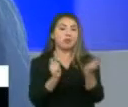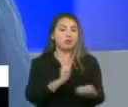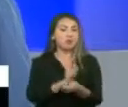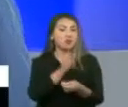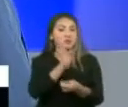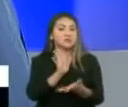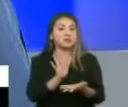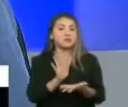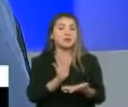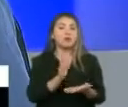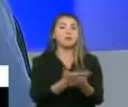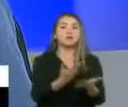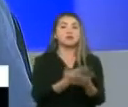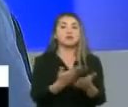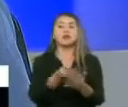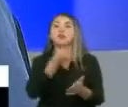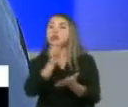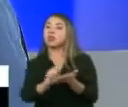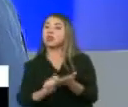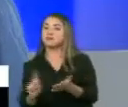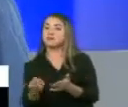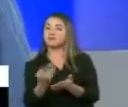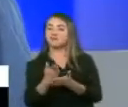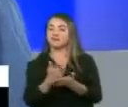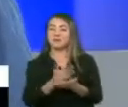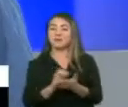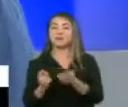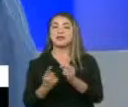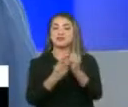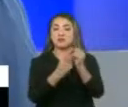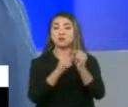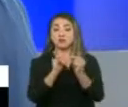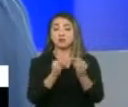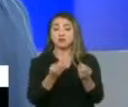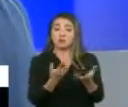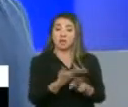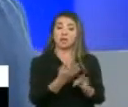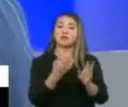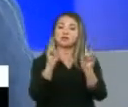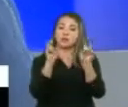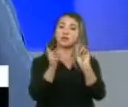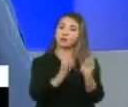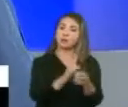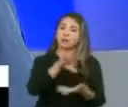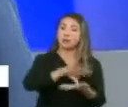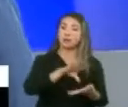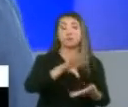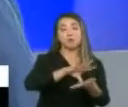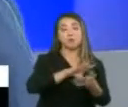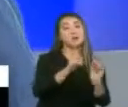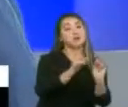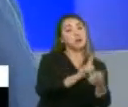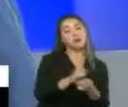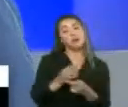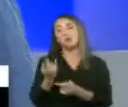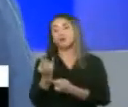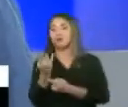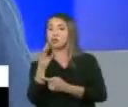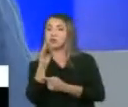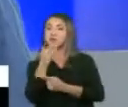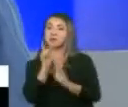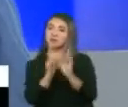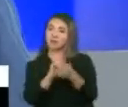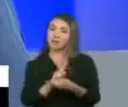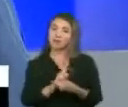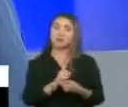haya que meterle mano a la declaración de principios, pero sí, naturalmente, que hay temas que han cambiado en el país. Y si el país ha cambiado, la UDI también tiene que cambiar. Hemos tenido